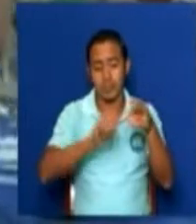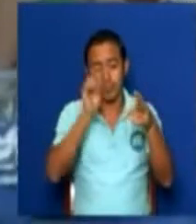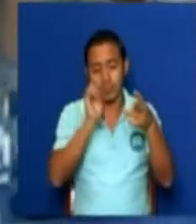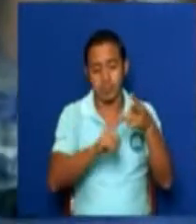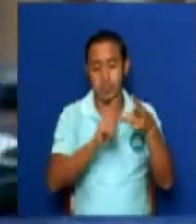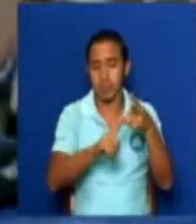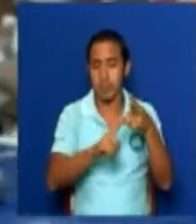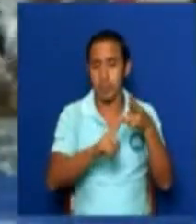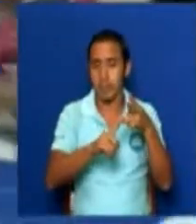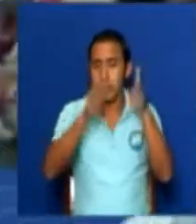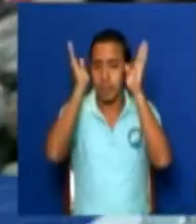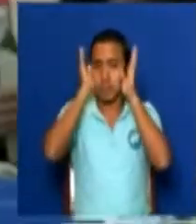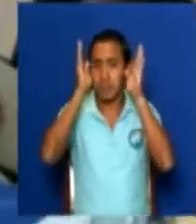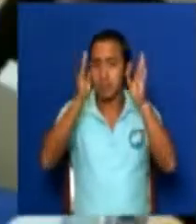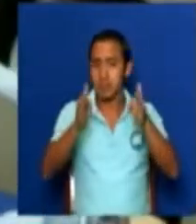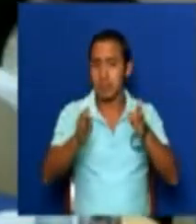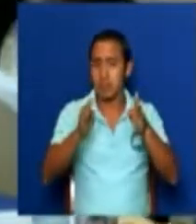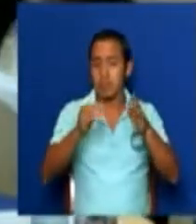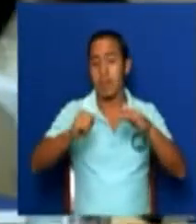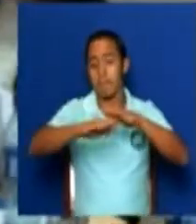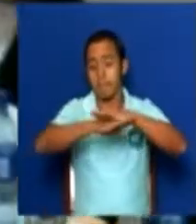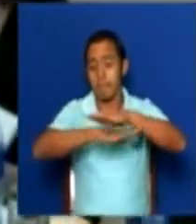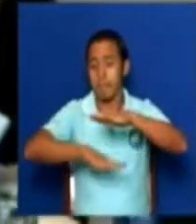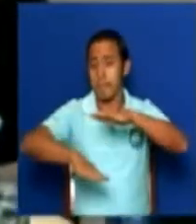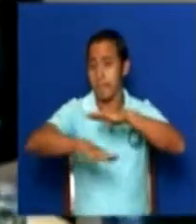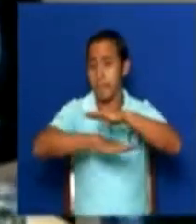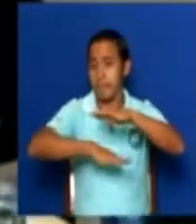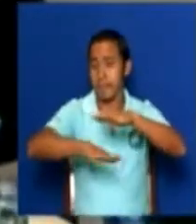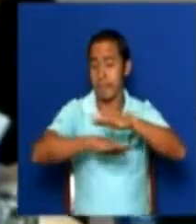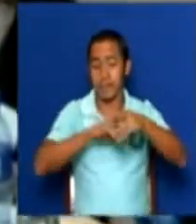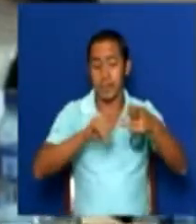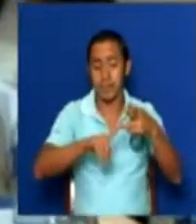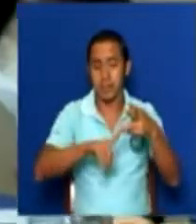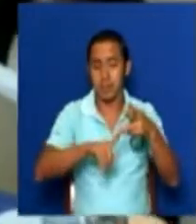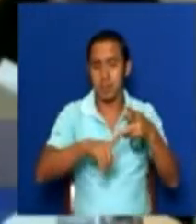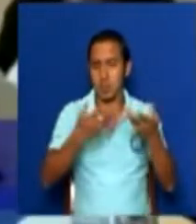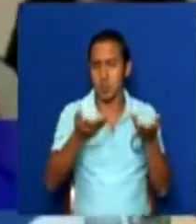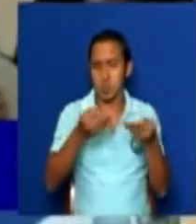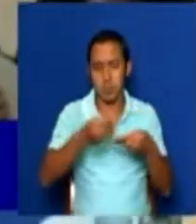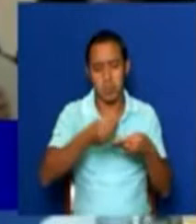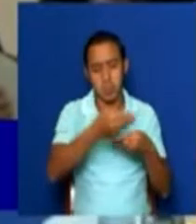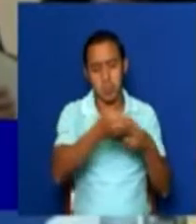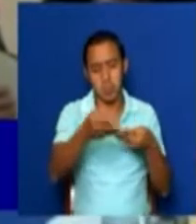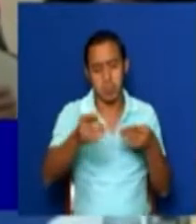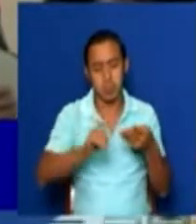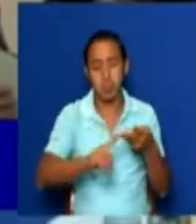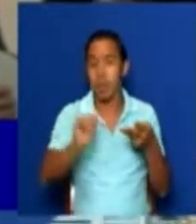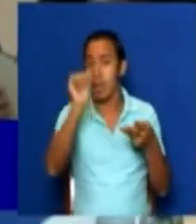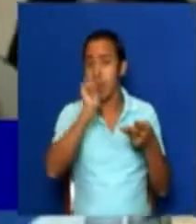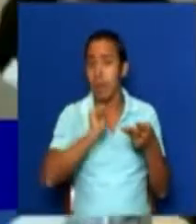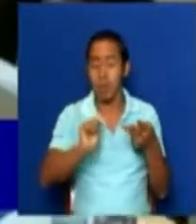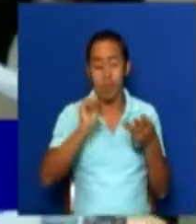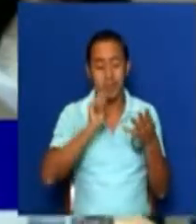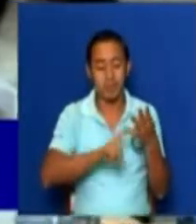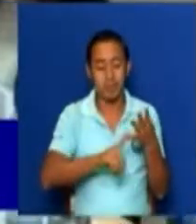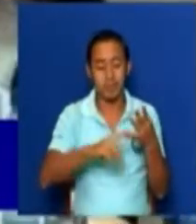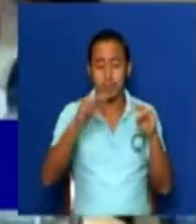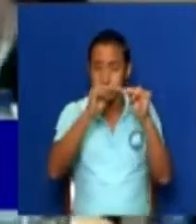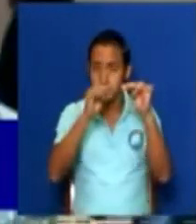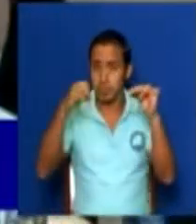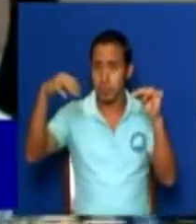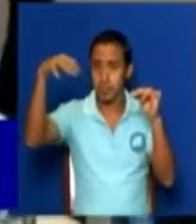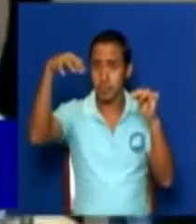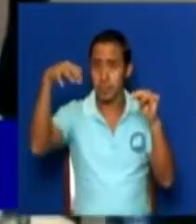los servicios públicos básicos que son de distribución. Tenemos el agua, la